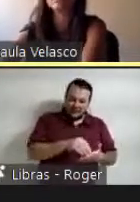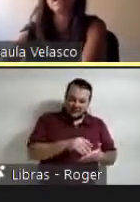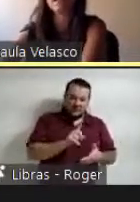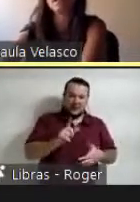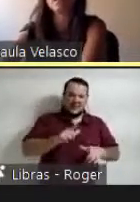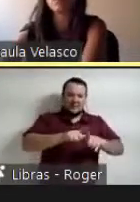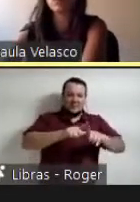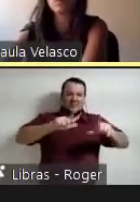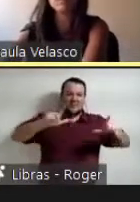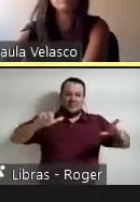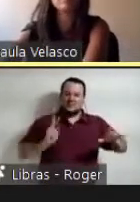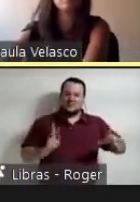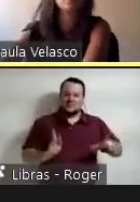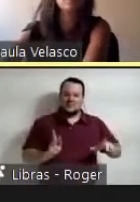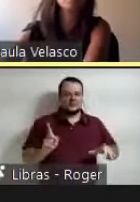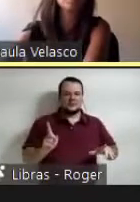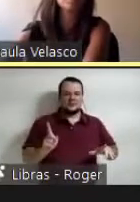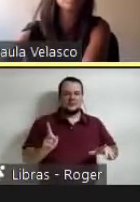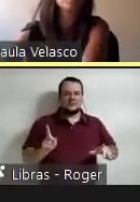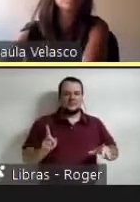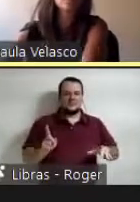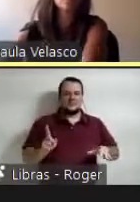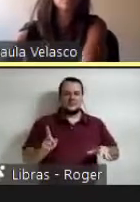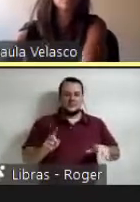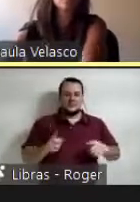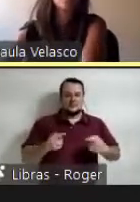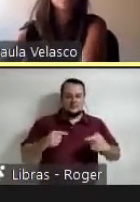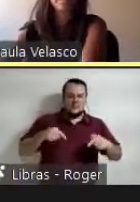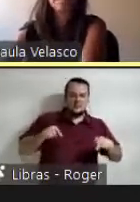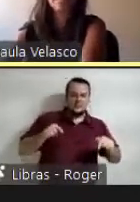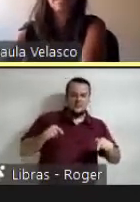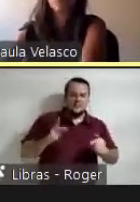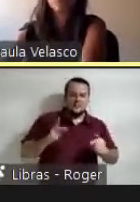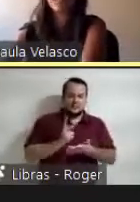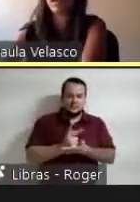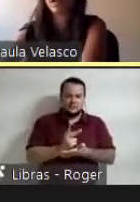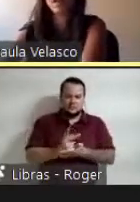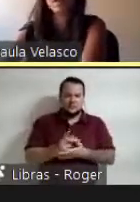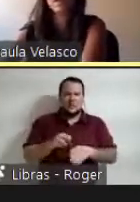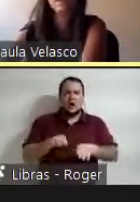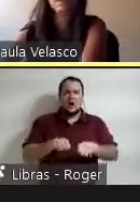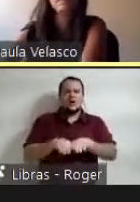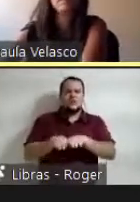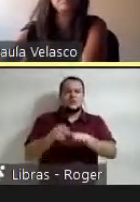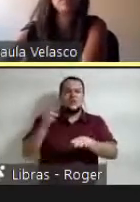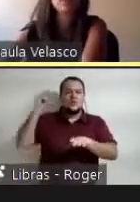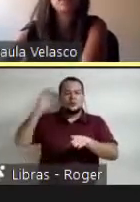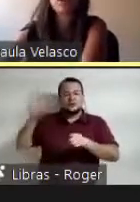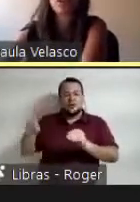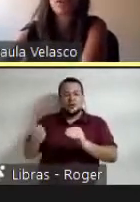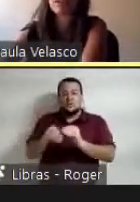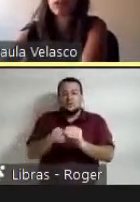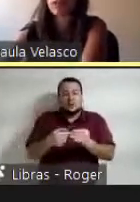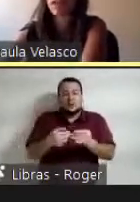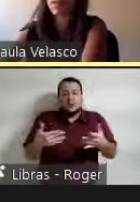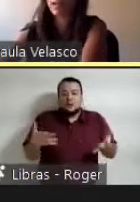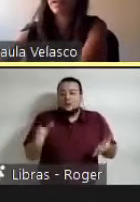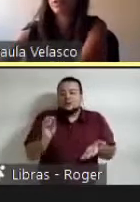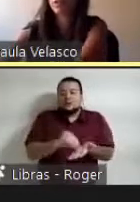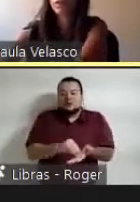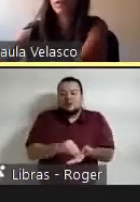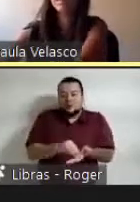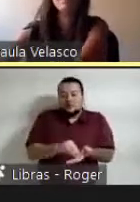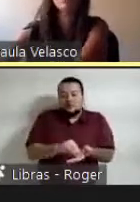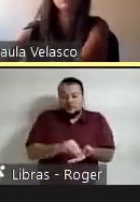lo que queda y será testimonio de partes faltantes una característica única e importante en la organización de la